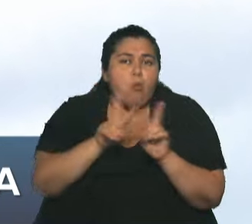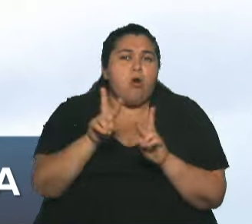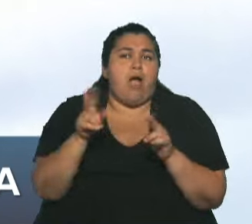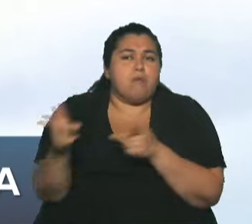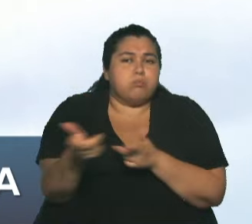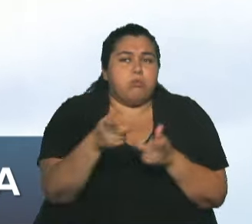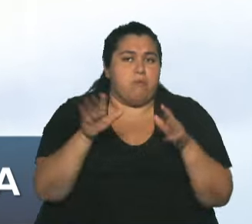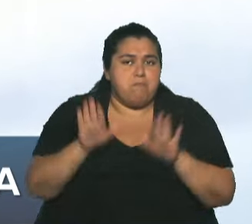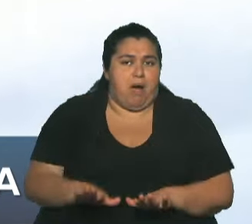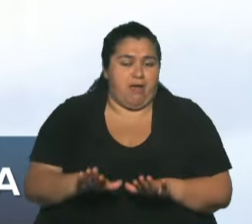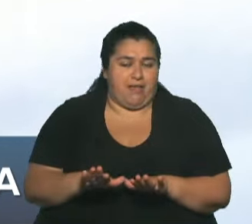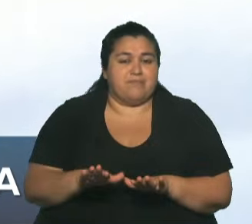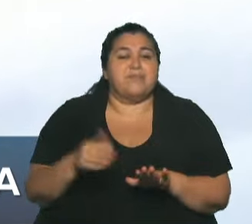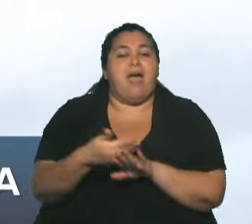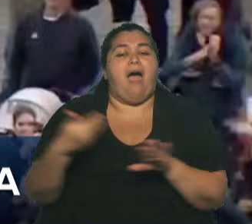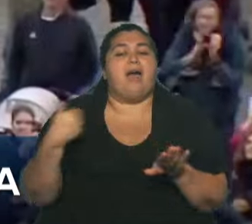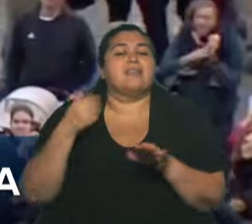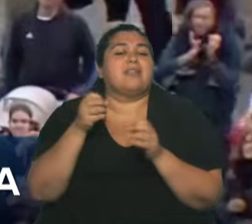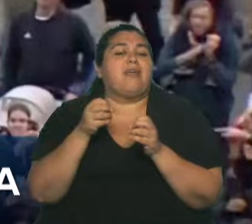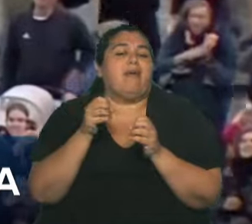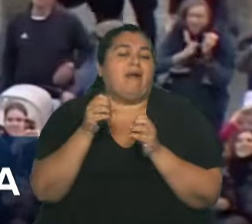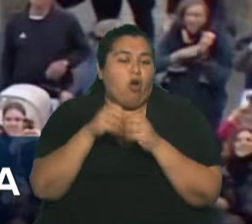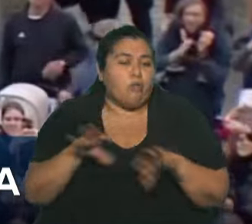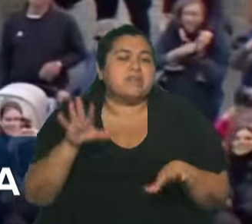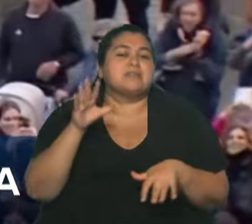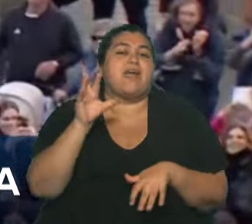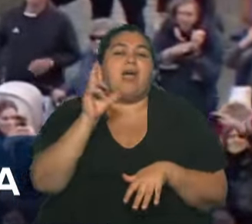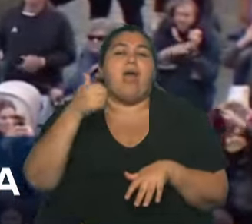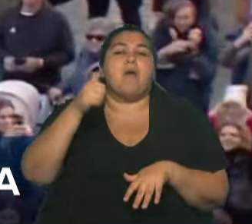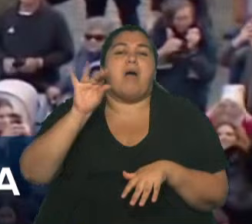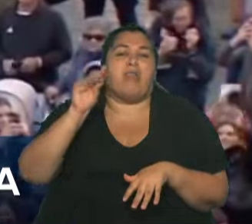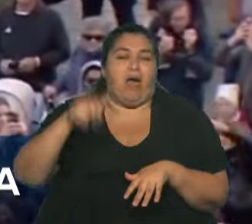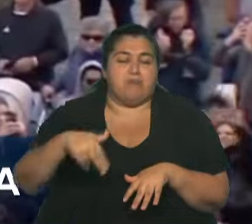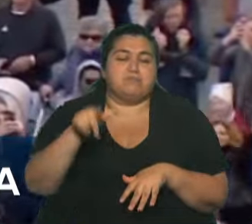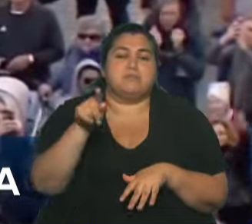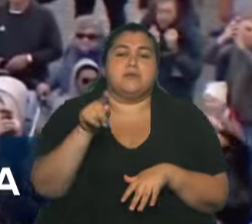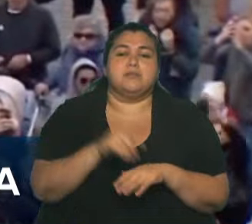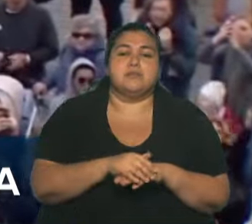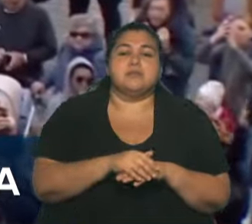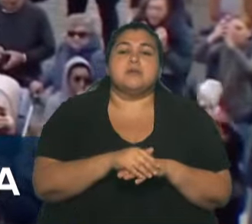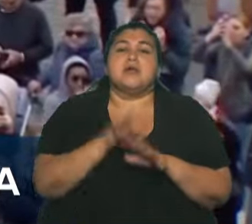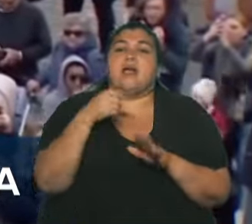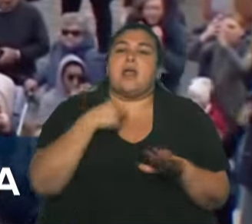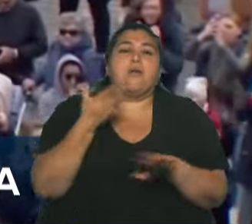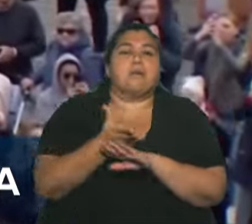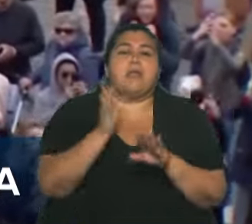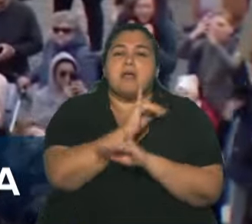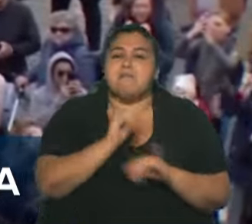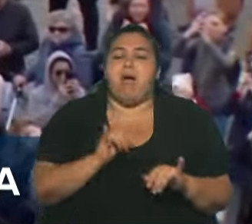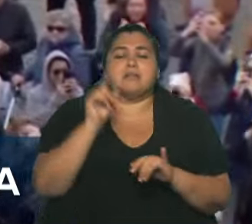Ramadán. Y esto fue el momento oportuno para que el Papa Francisco volviera a pedir por una paz inmediata en